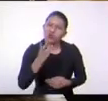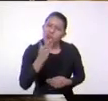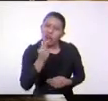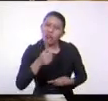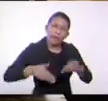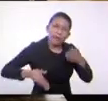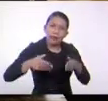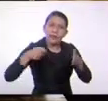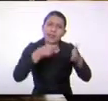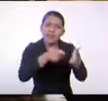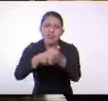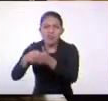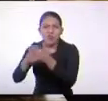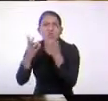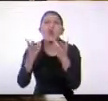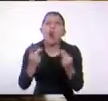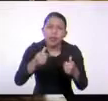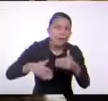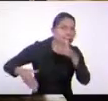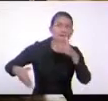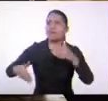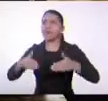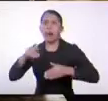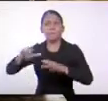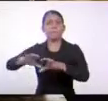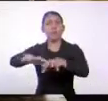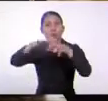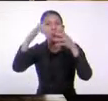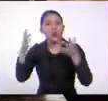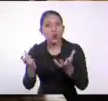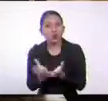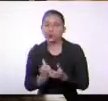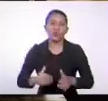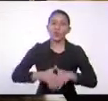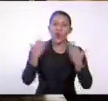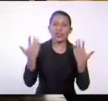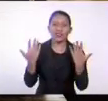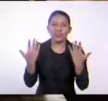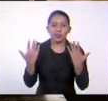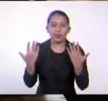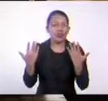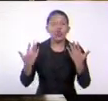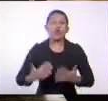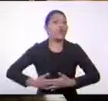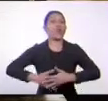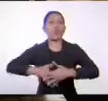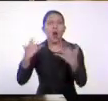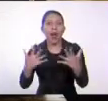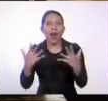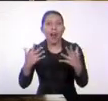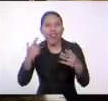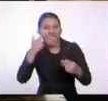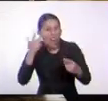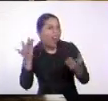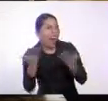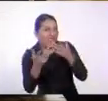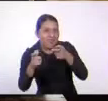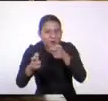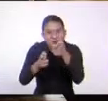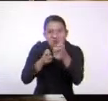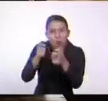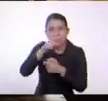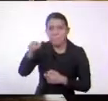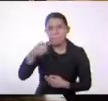cometido un delito? ¿Cuántos robots en todo el mundo? Ninguno. No existe ninguna conspiración. Esto es un